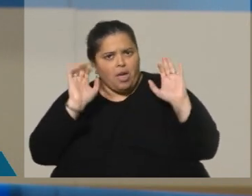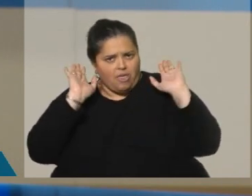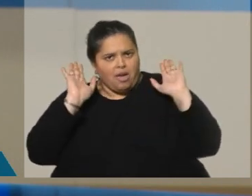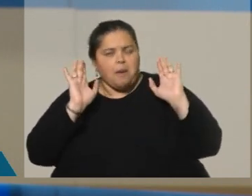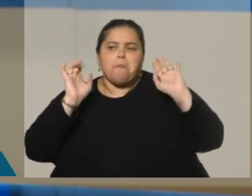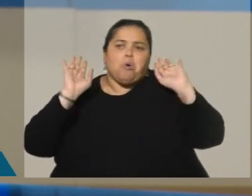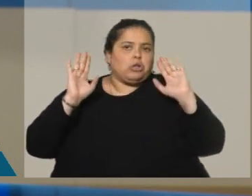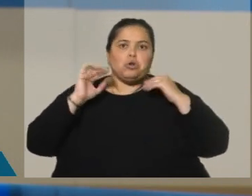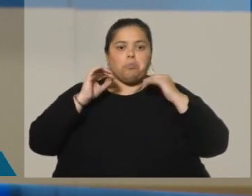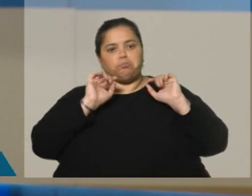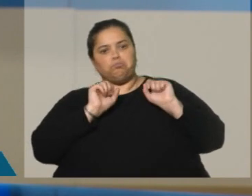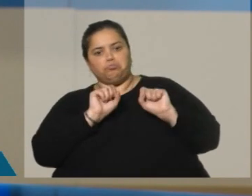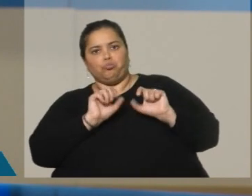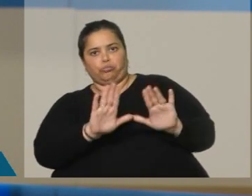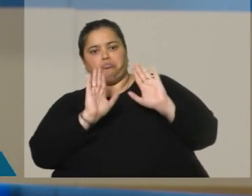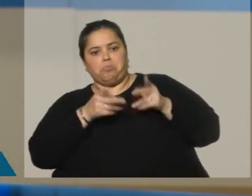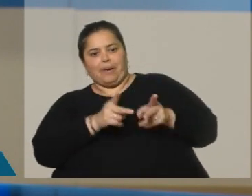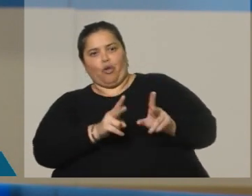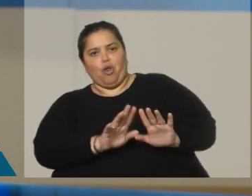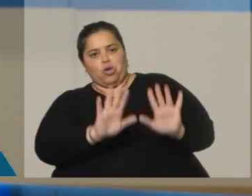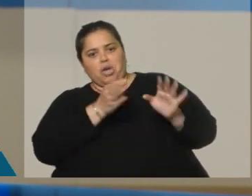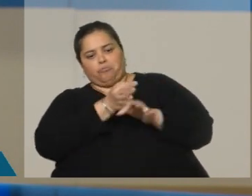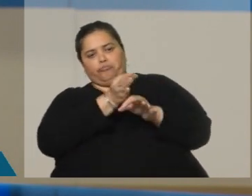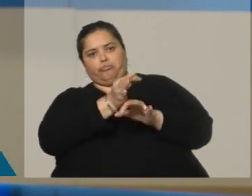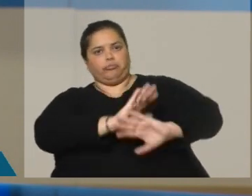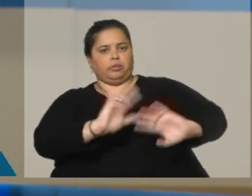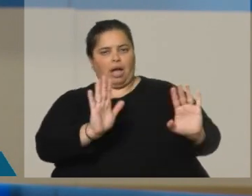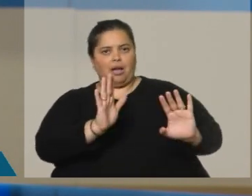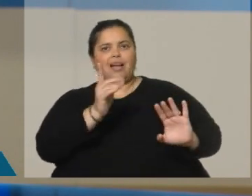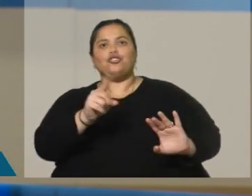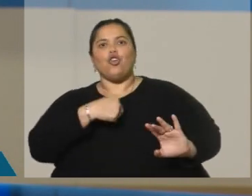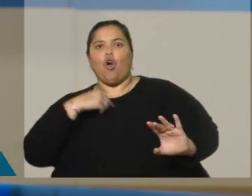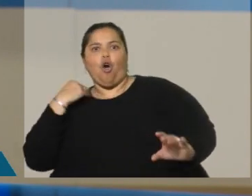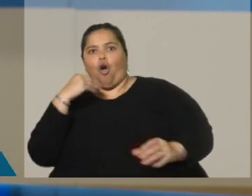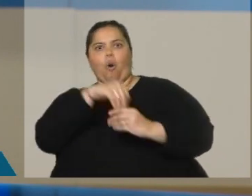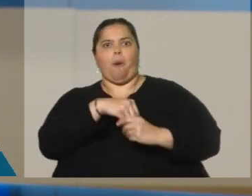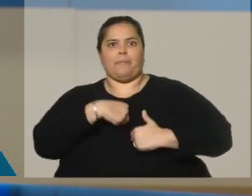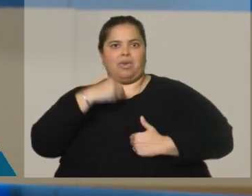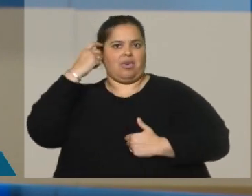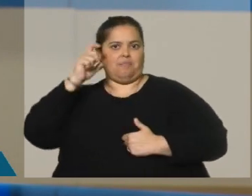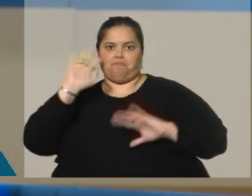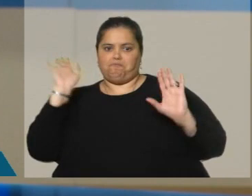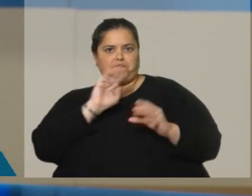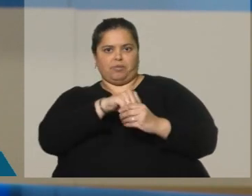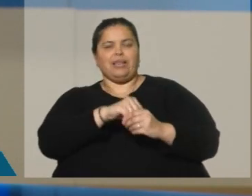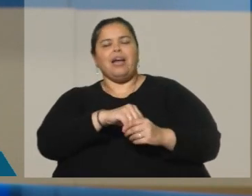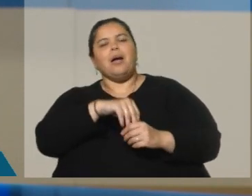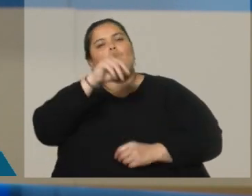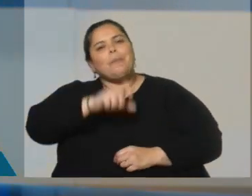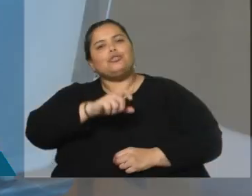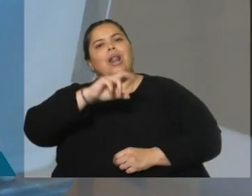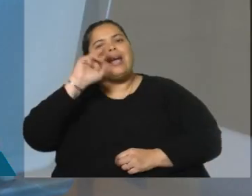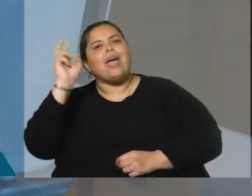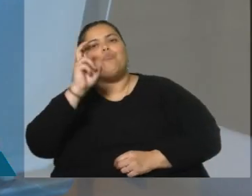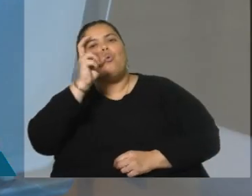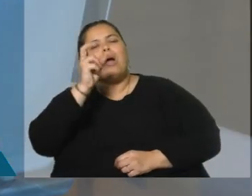esa metodología que proviene de su disciplina y que esté en la búsqueda de la verdad